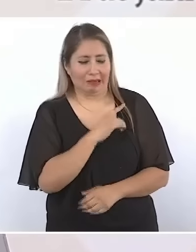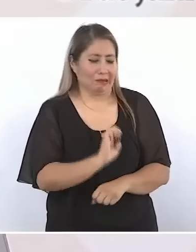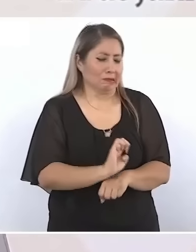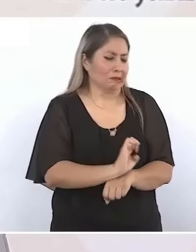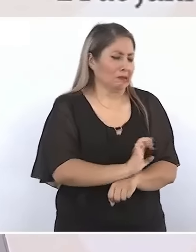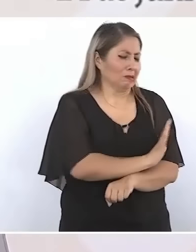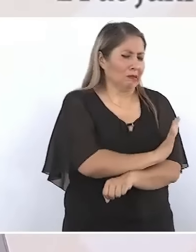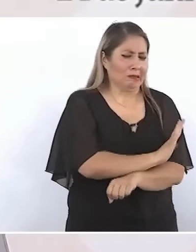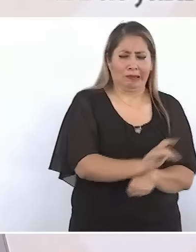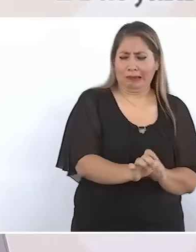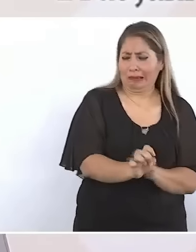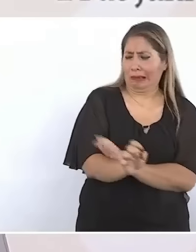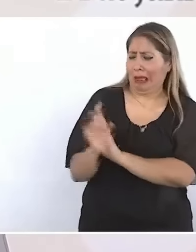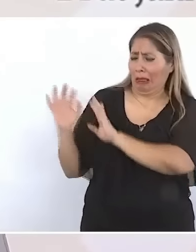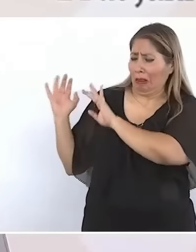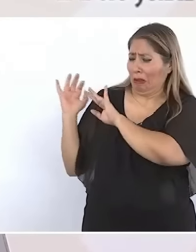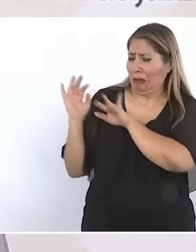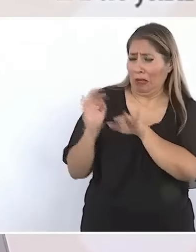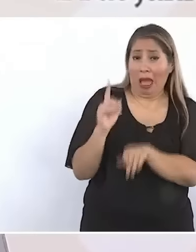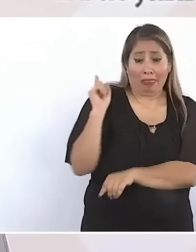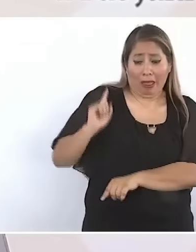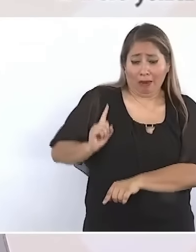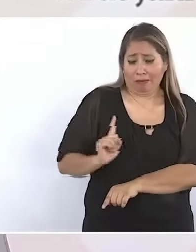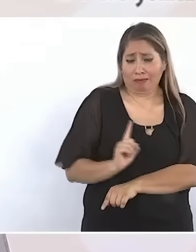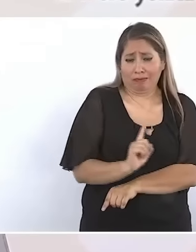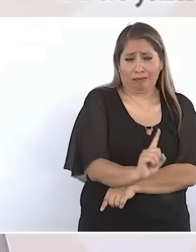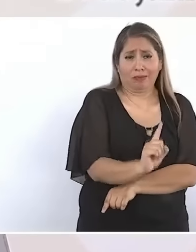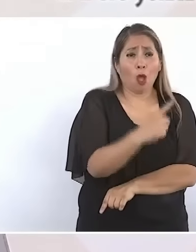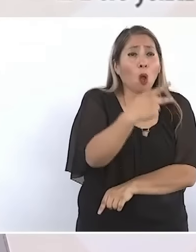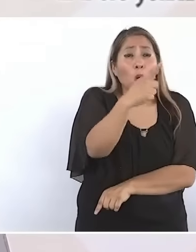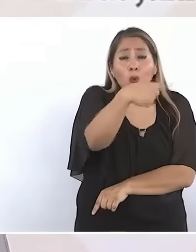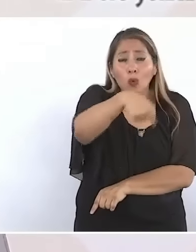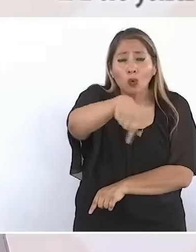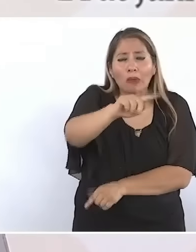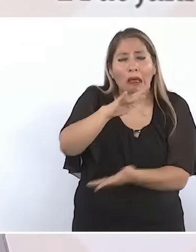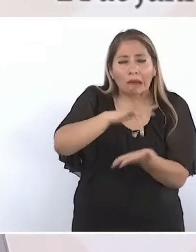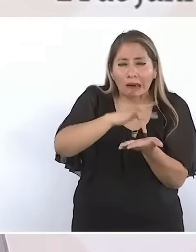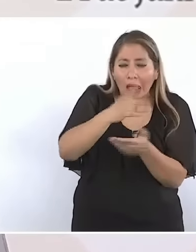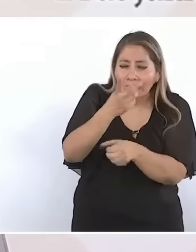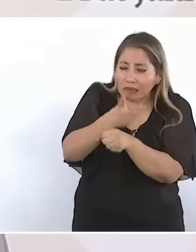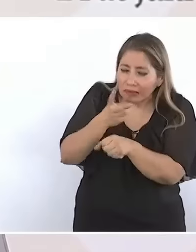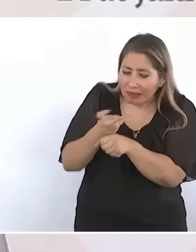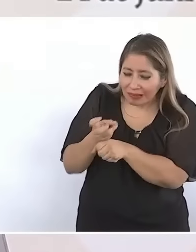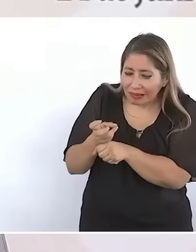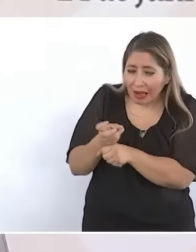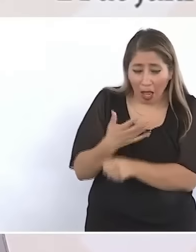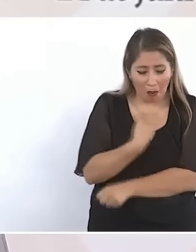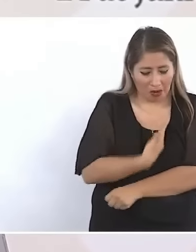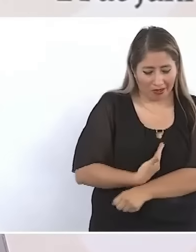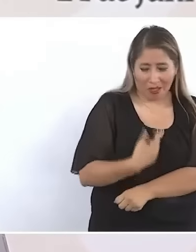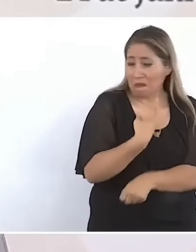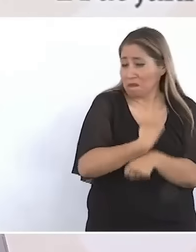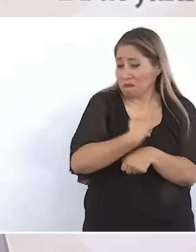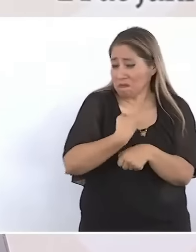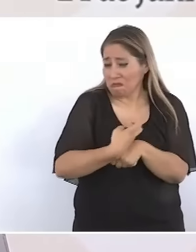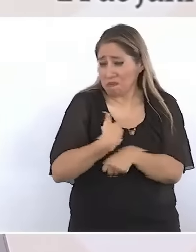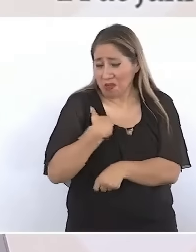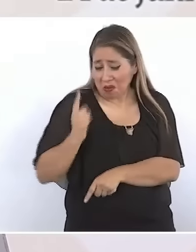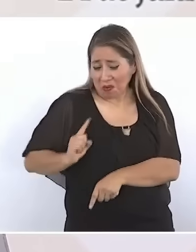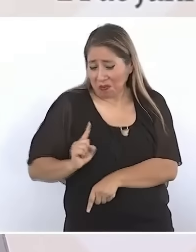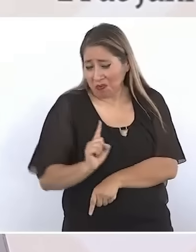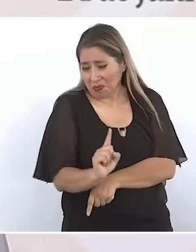emocionada de estar aquí con ustedes. Gracias por la invitación, presidente Andrés Manuel